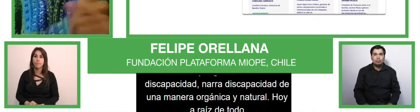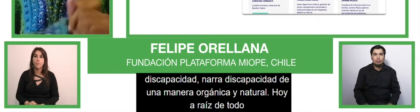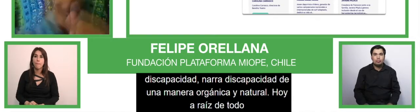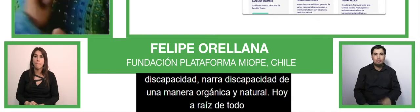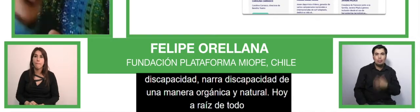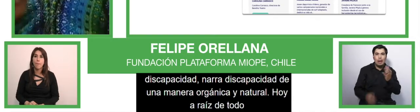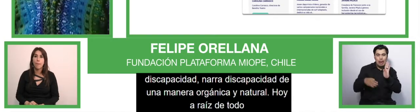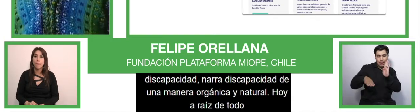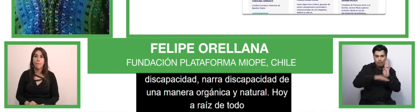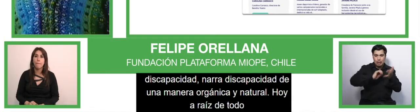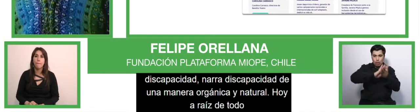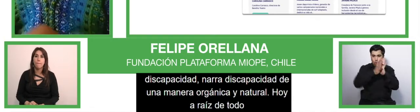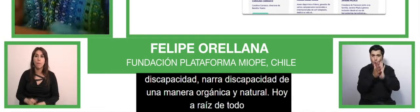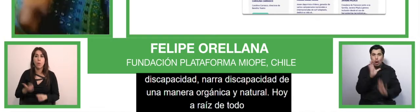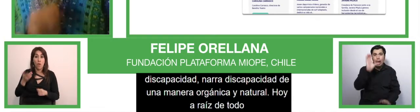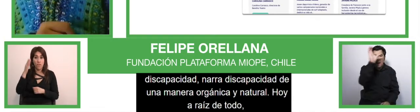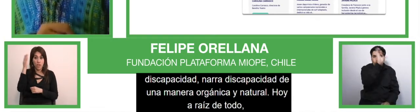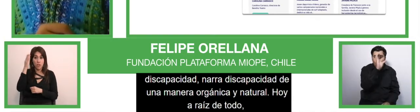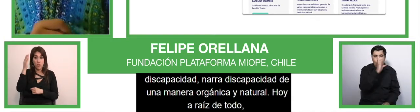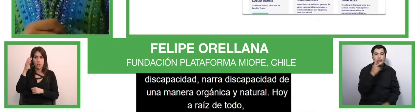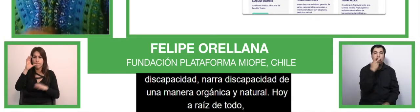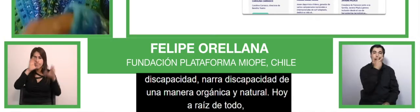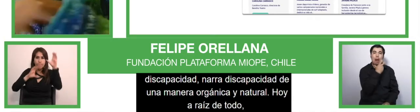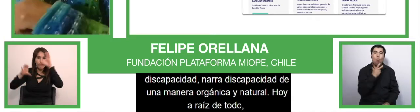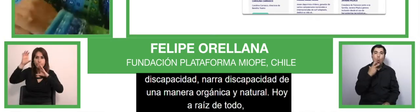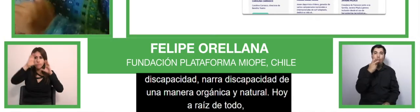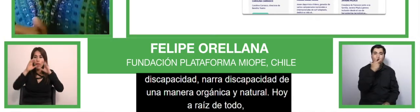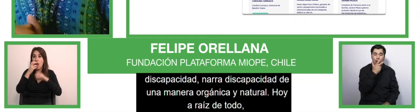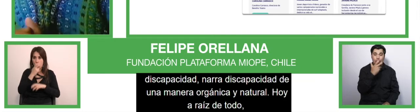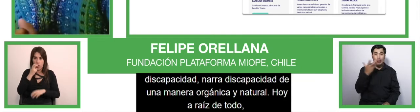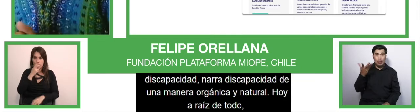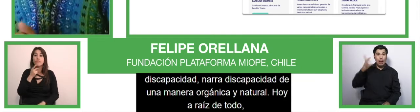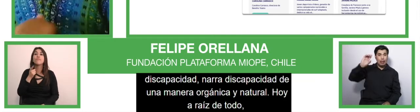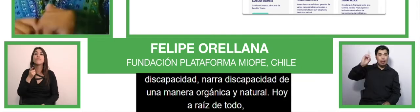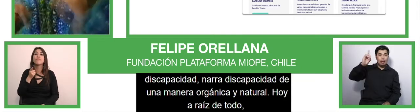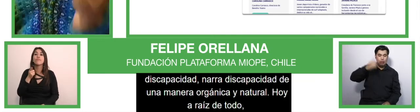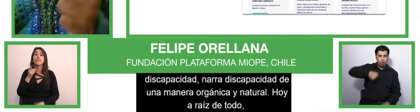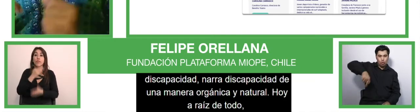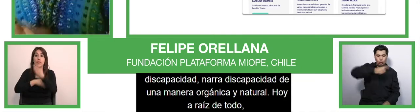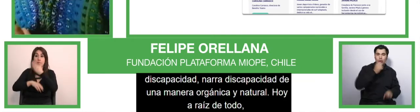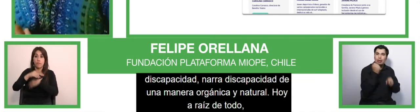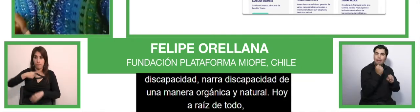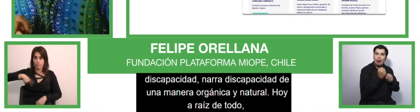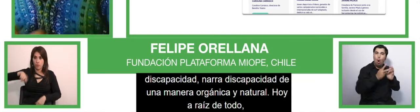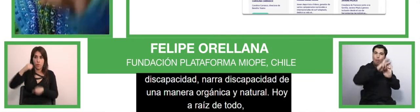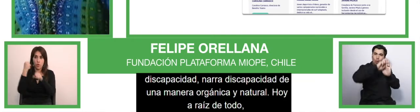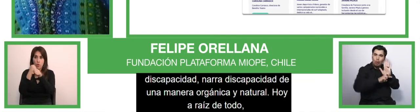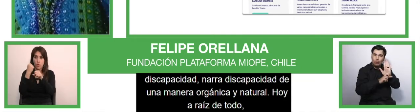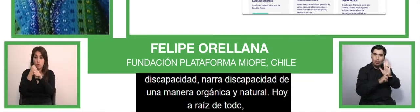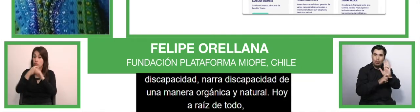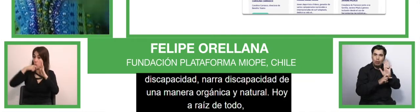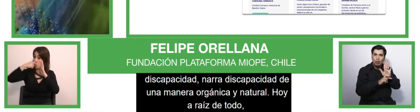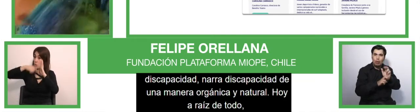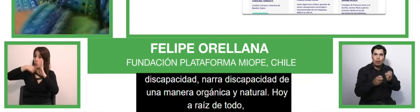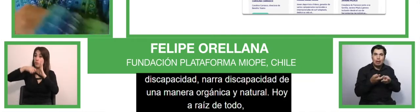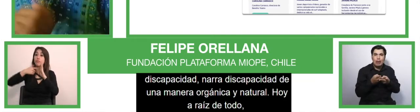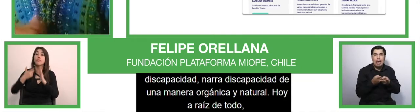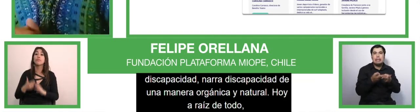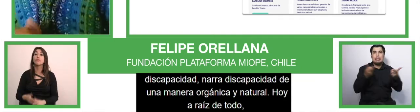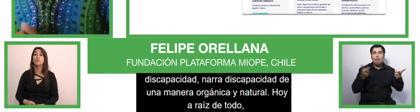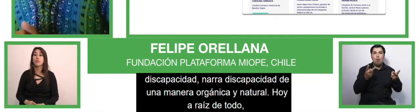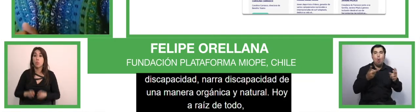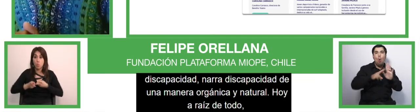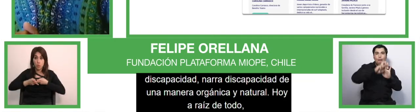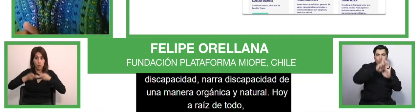de esta búsqueda de lenguaje desde la discapacidad, estamos trabajando en un proyecto y que lanzamos un proyecto que es del Servicio Nacional de Discapacidad hoy